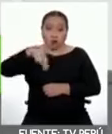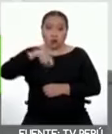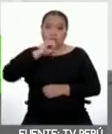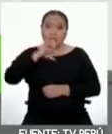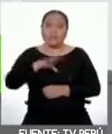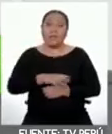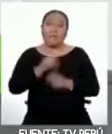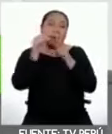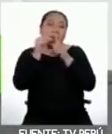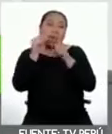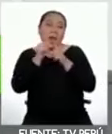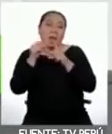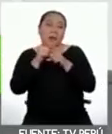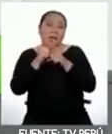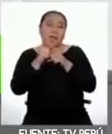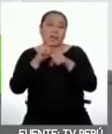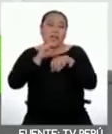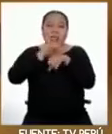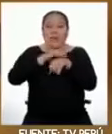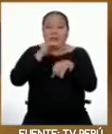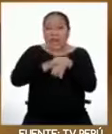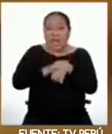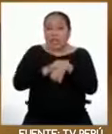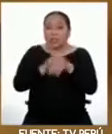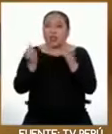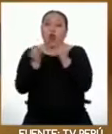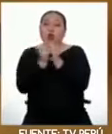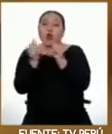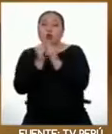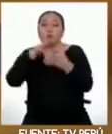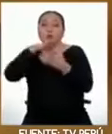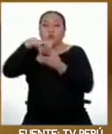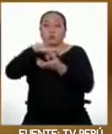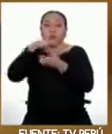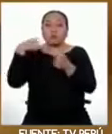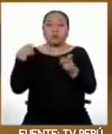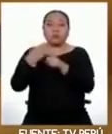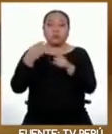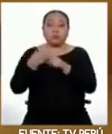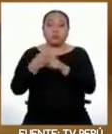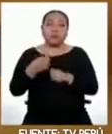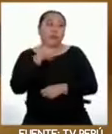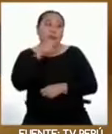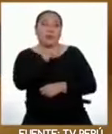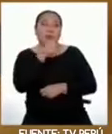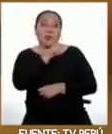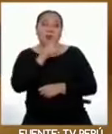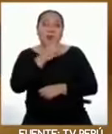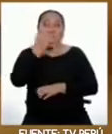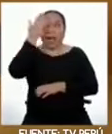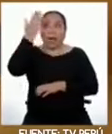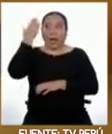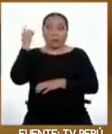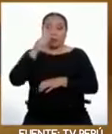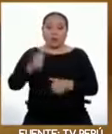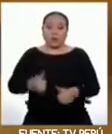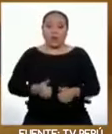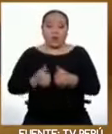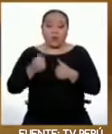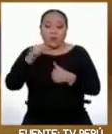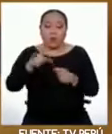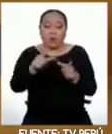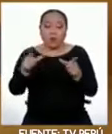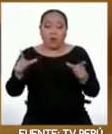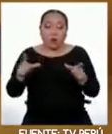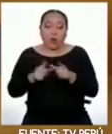no conjuga correctamente el verbo en español. Eso podría ser porque Johnny nunca ha vivido en un país donde se hable